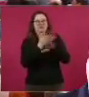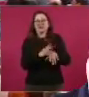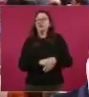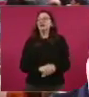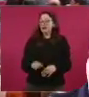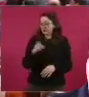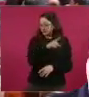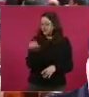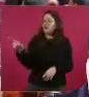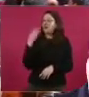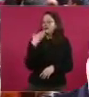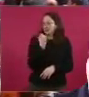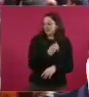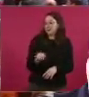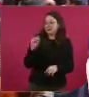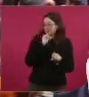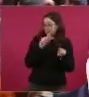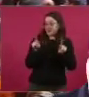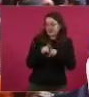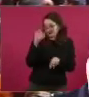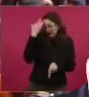Y se tienen que tomar